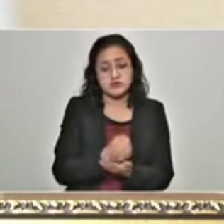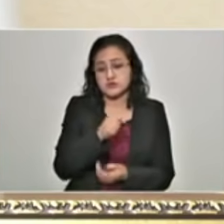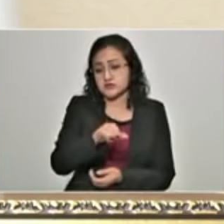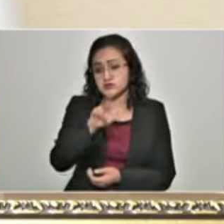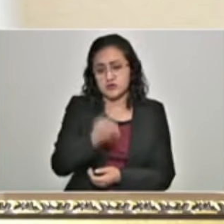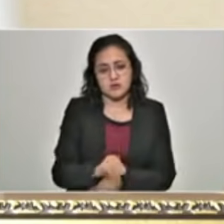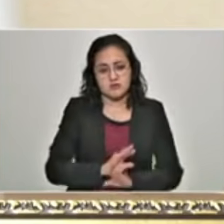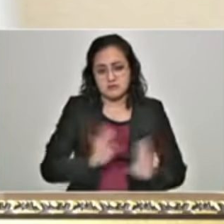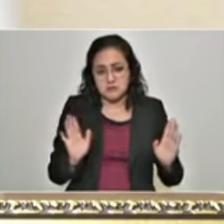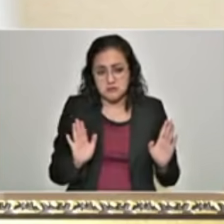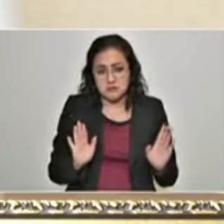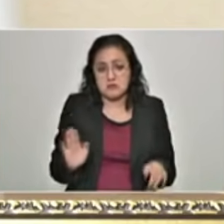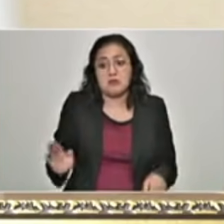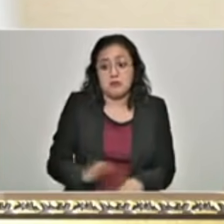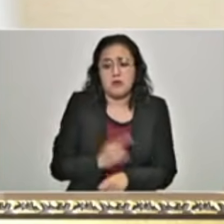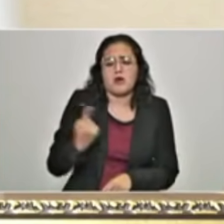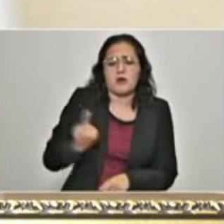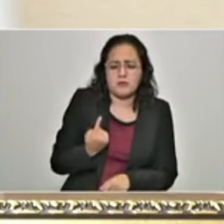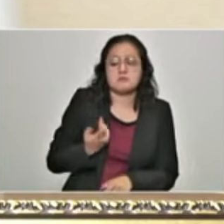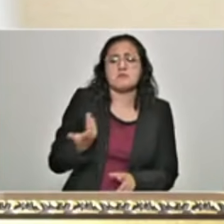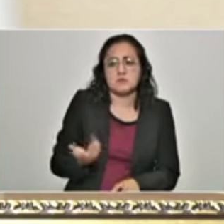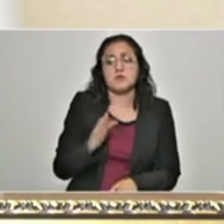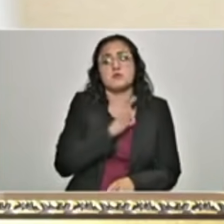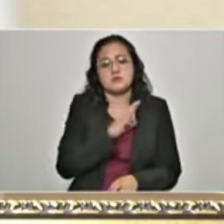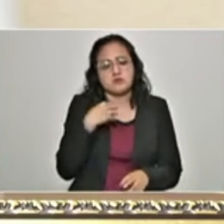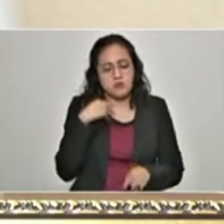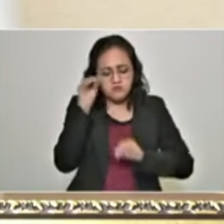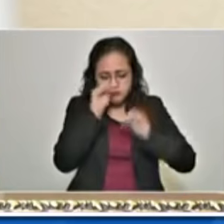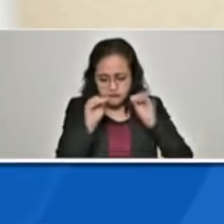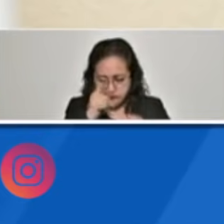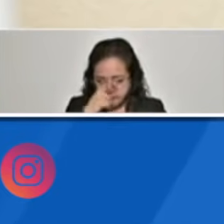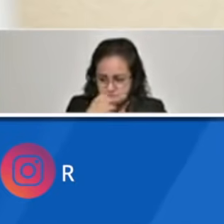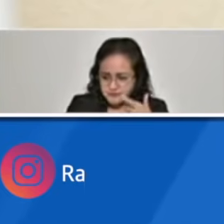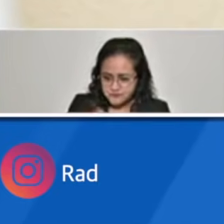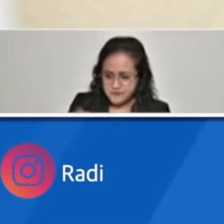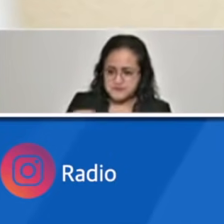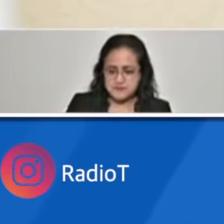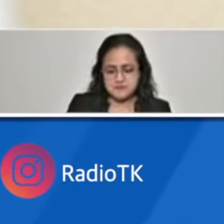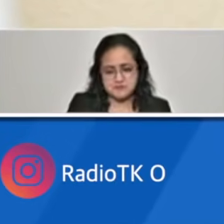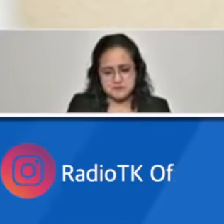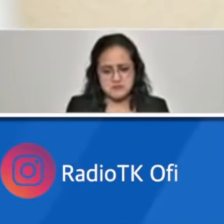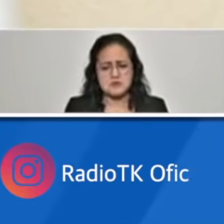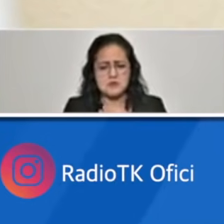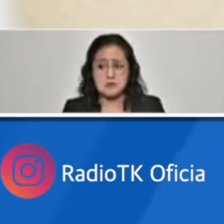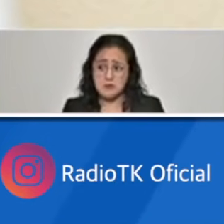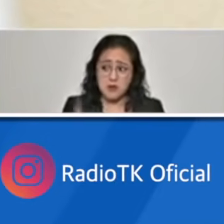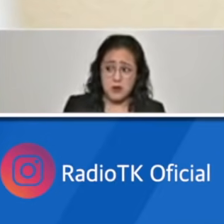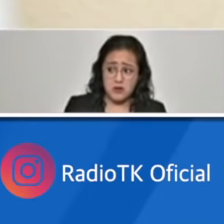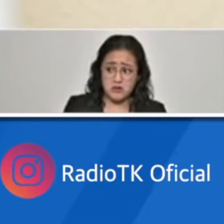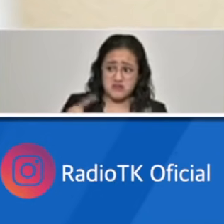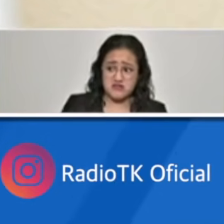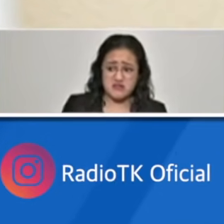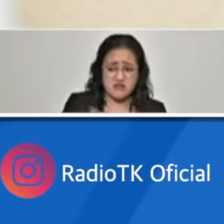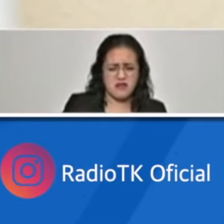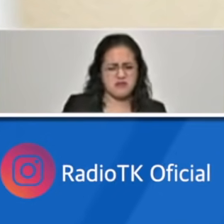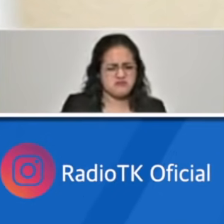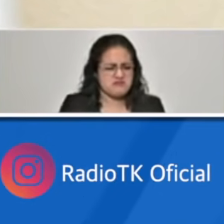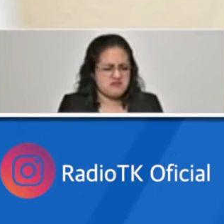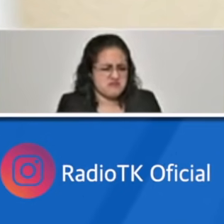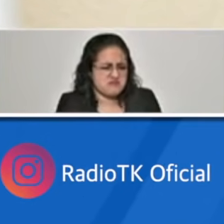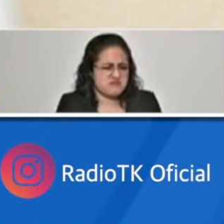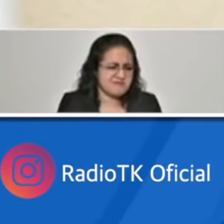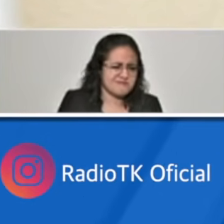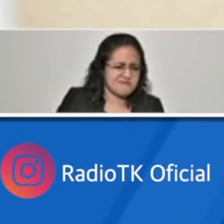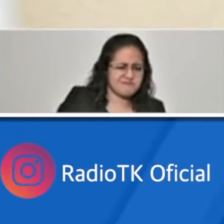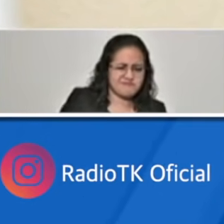porque vamos a tener las condiciones para regresar pero qué hacemos si la gente dice algunos dicen no regreso